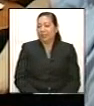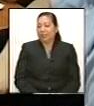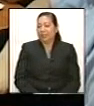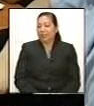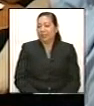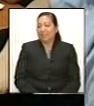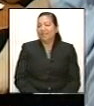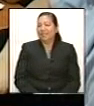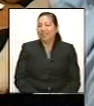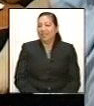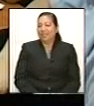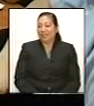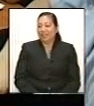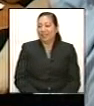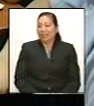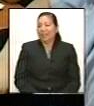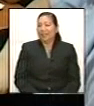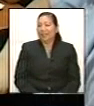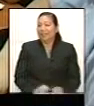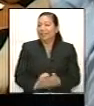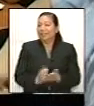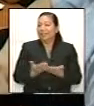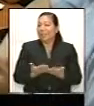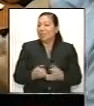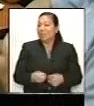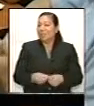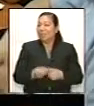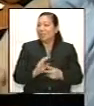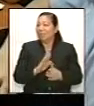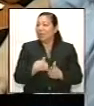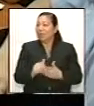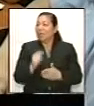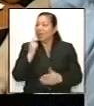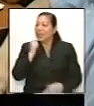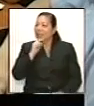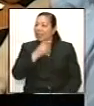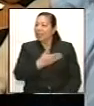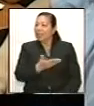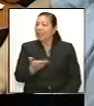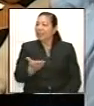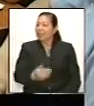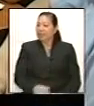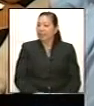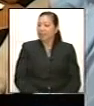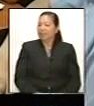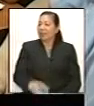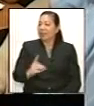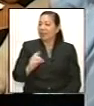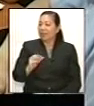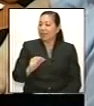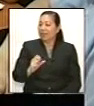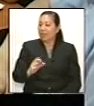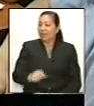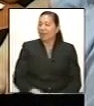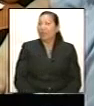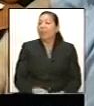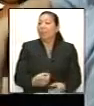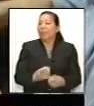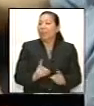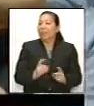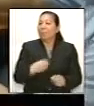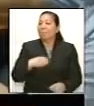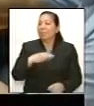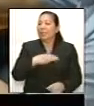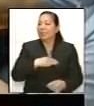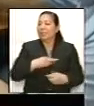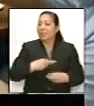Buenos días, señor congresista. Un saludo especial para todas y todos. Soy Alejandro Delgado, director general de Seguridad Democrática del Ministerio